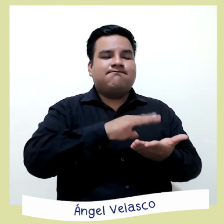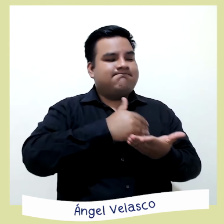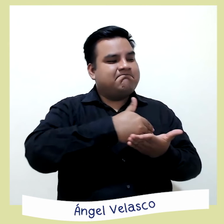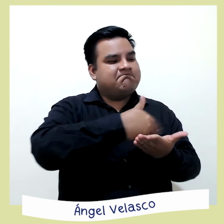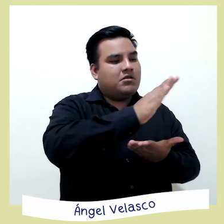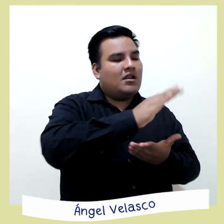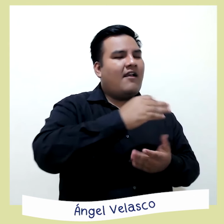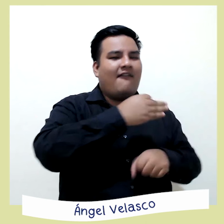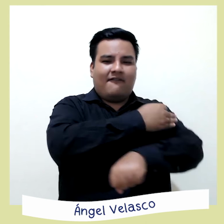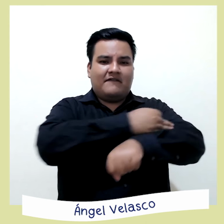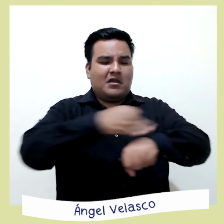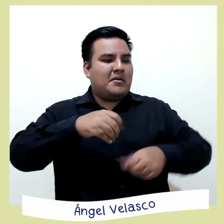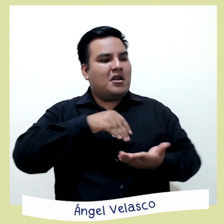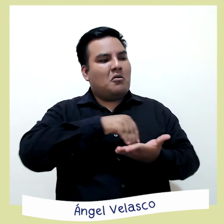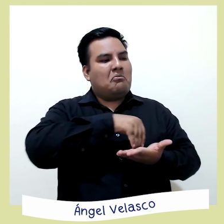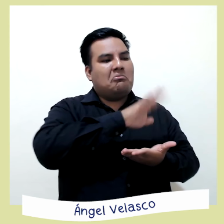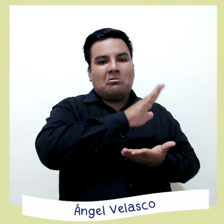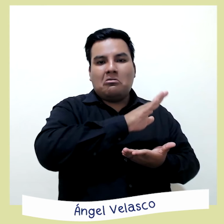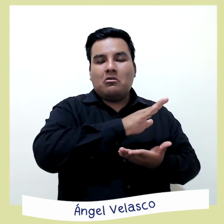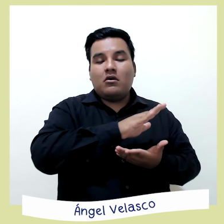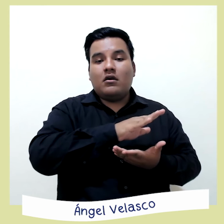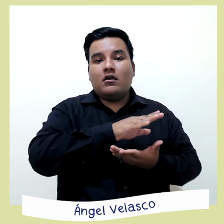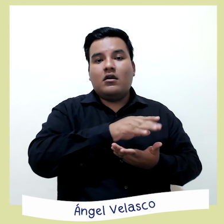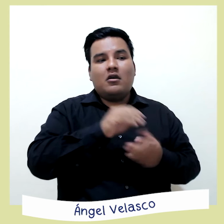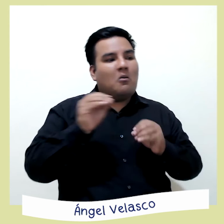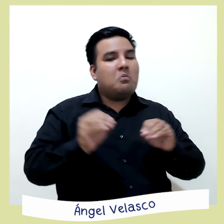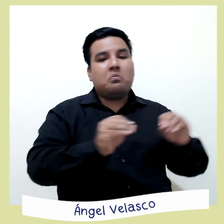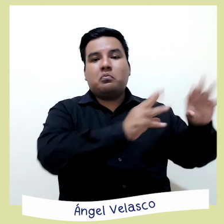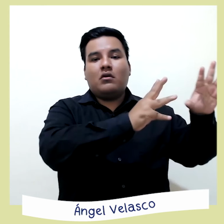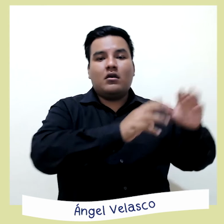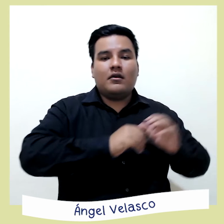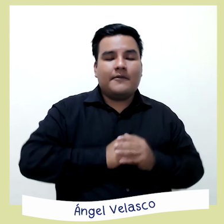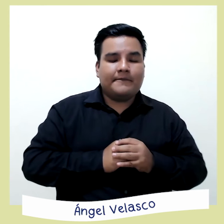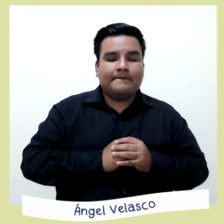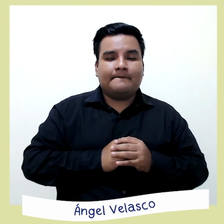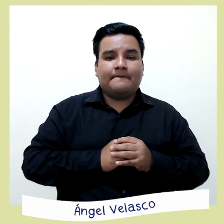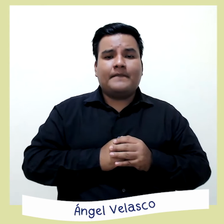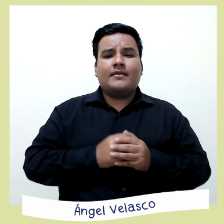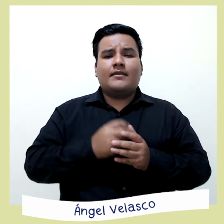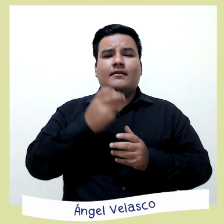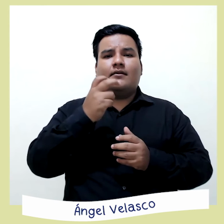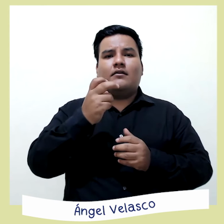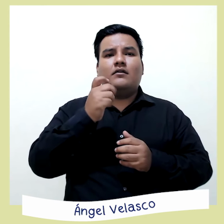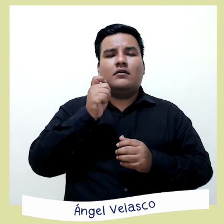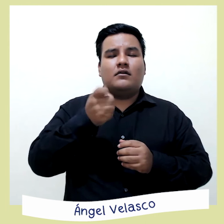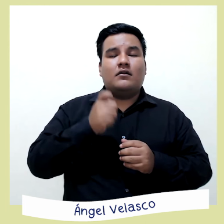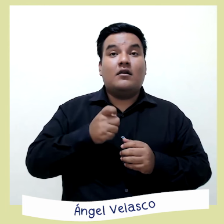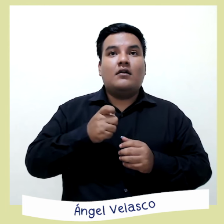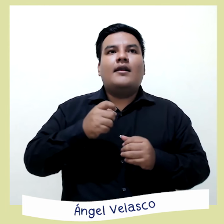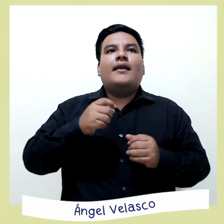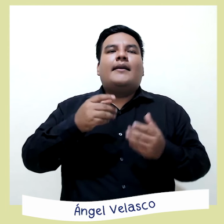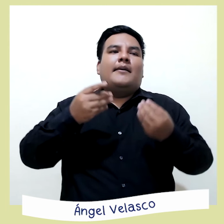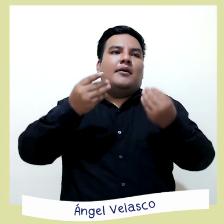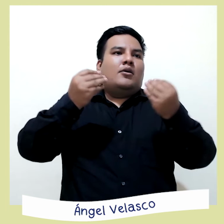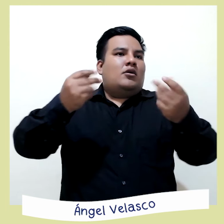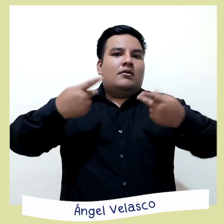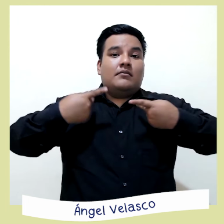personas de la tercera edad en condiciones tristes de abandono por parte de la familia, que eso también no ha